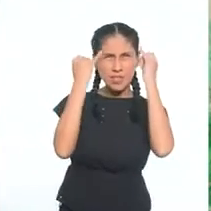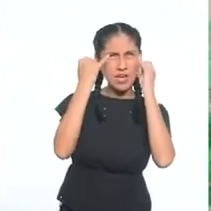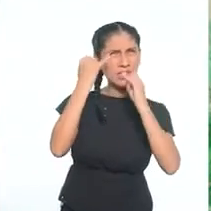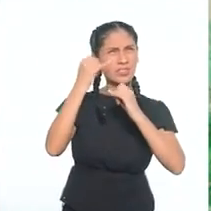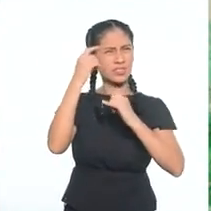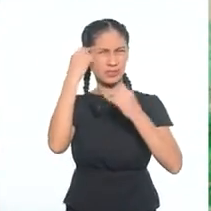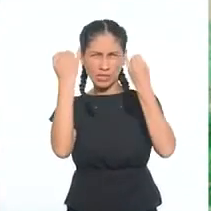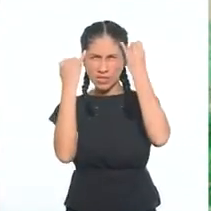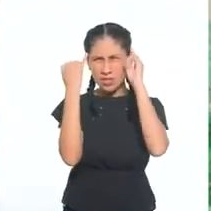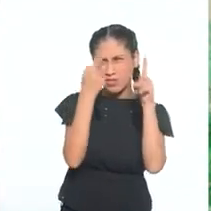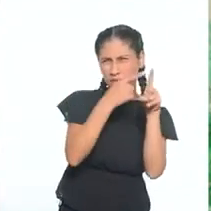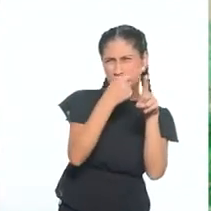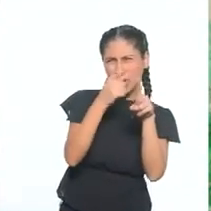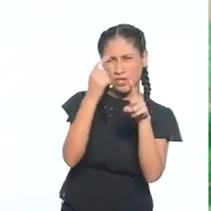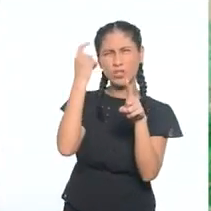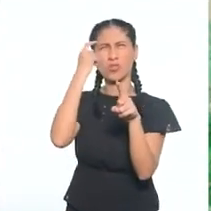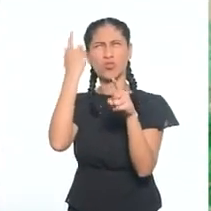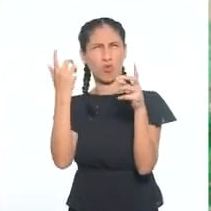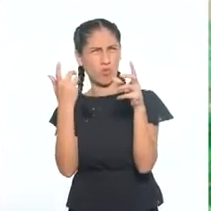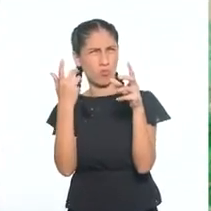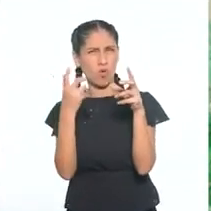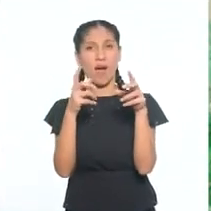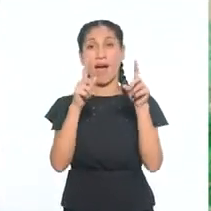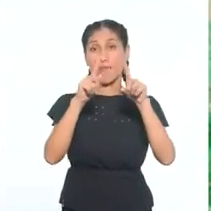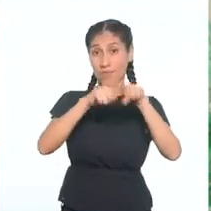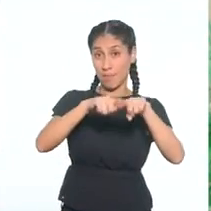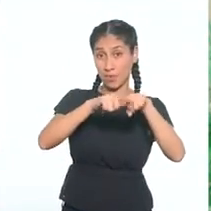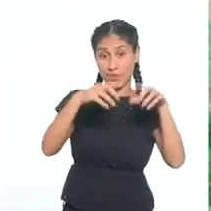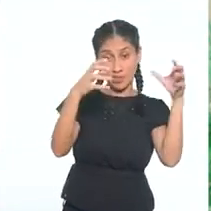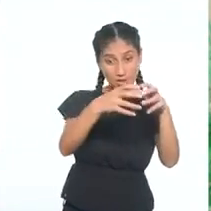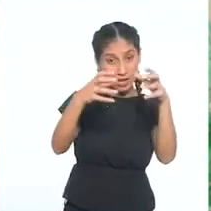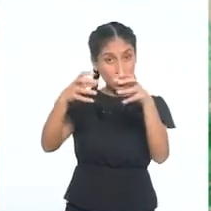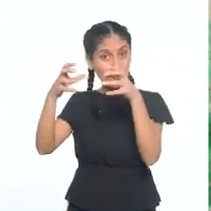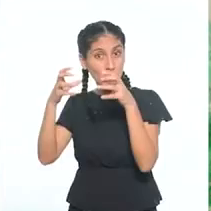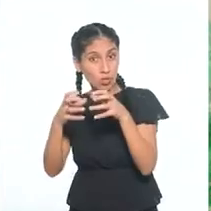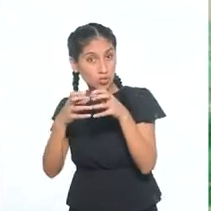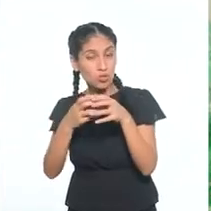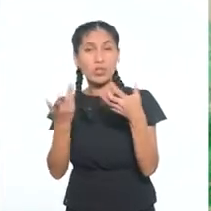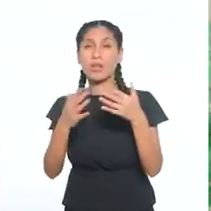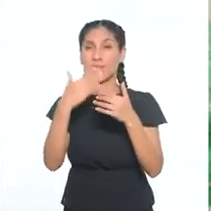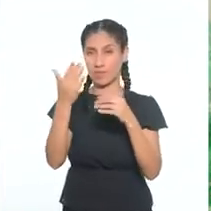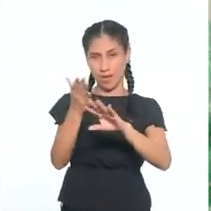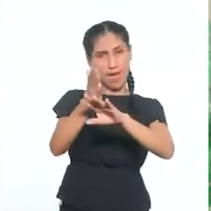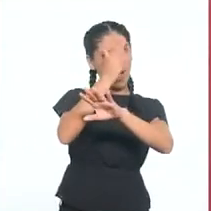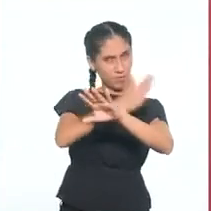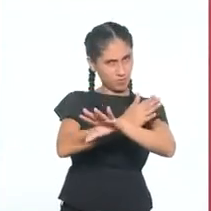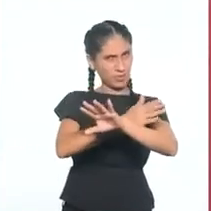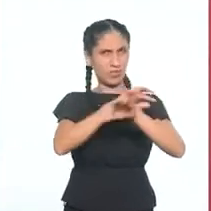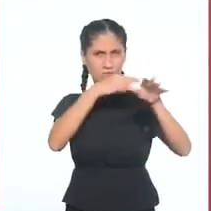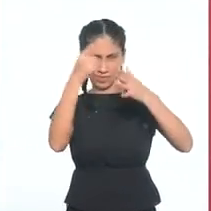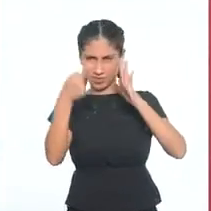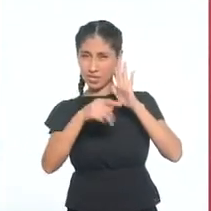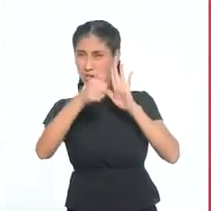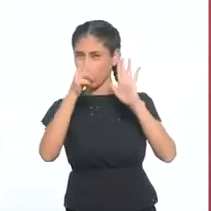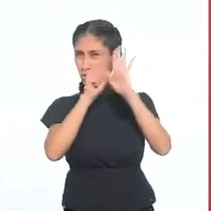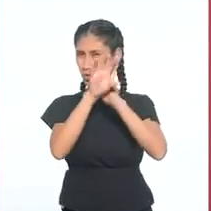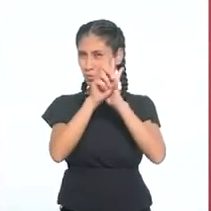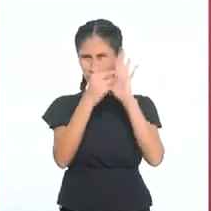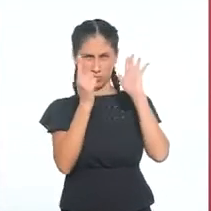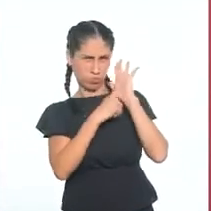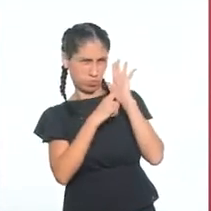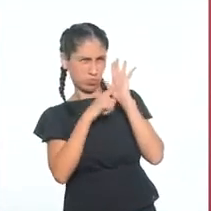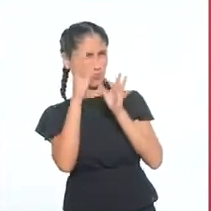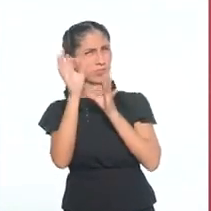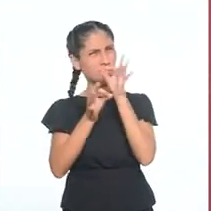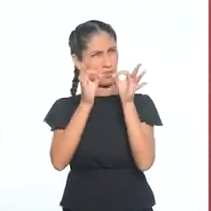se concreten un párrafo gracias a la agrupación y jerarquización que se ha realizado anteriormente en el siguiente vídeo nos